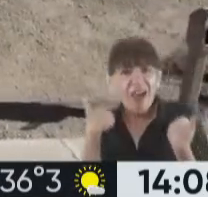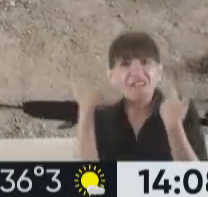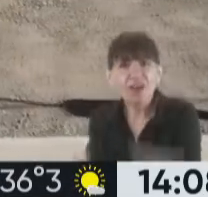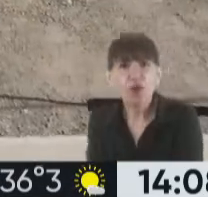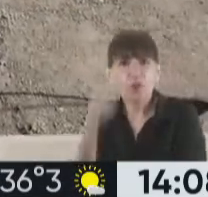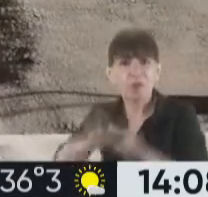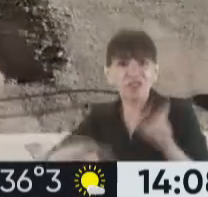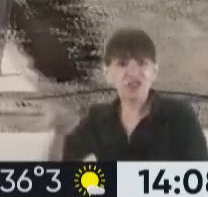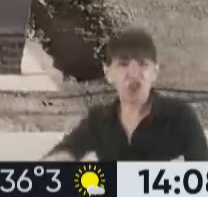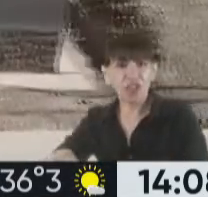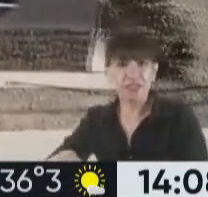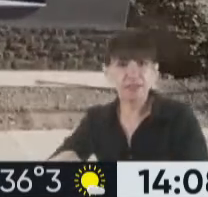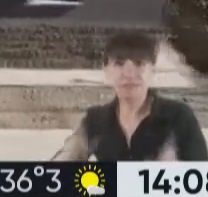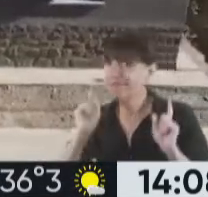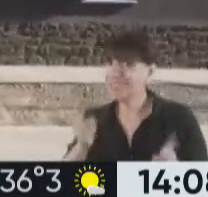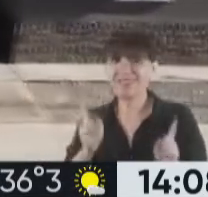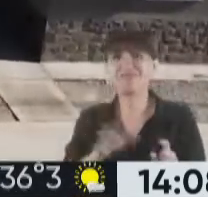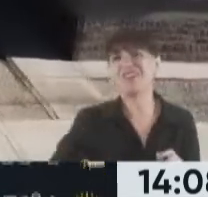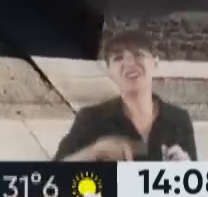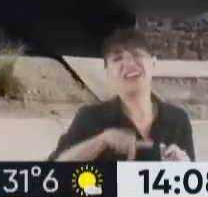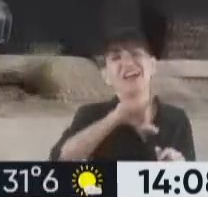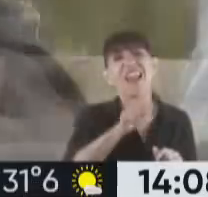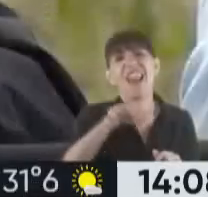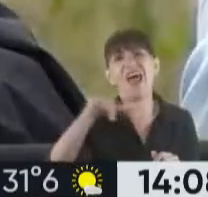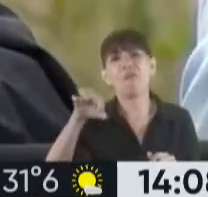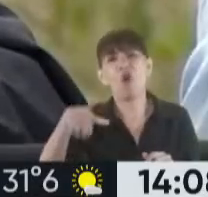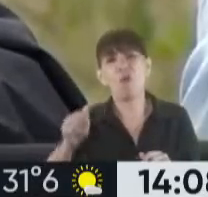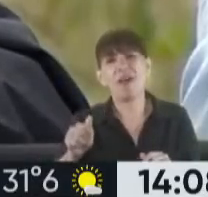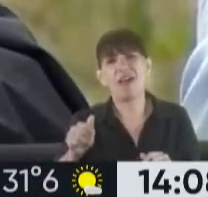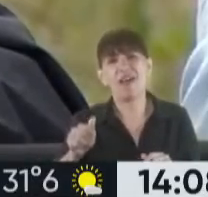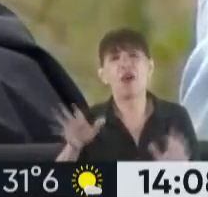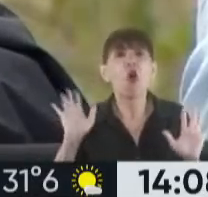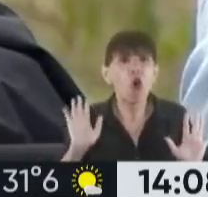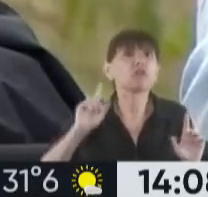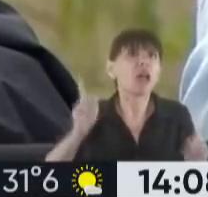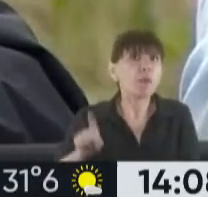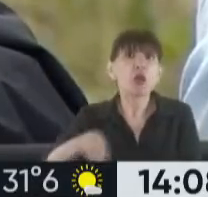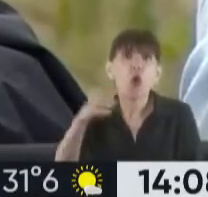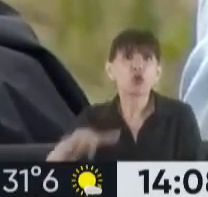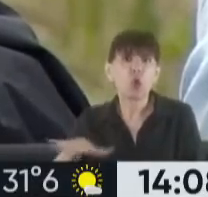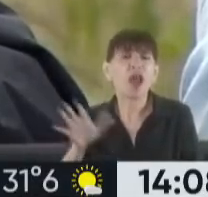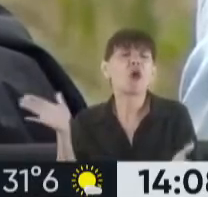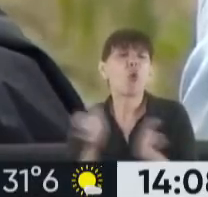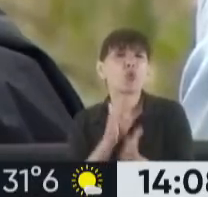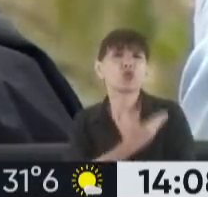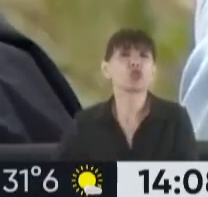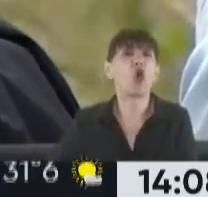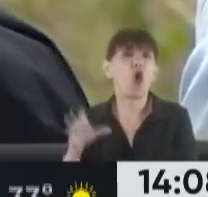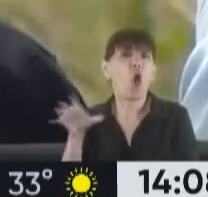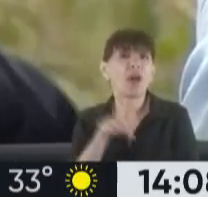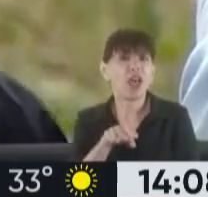Y hoy lo hemos hecho aquí en La Poma, pero muchas otras veces lo hemos hecho con el gobernador. Ayer me contó hoy el